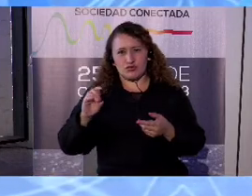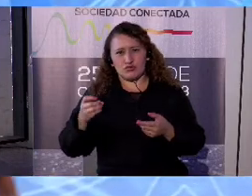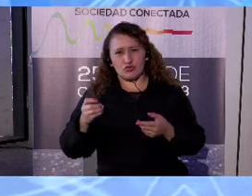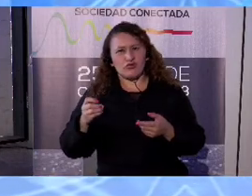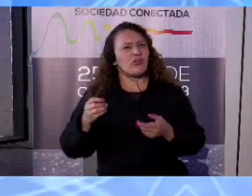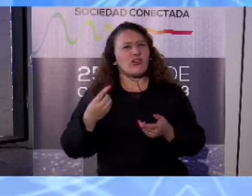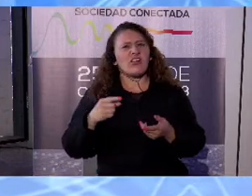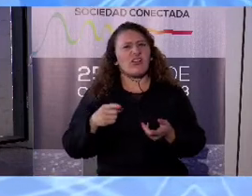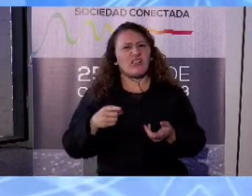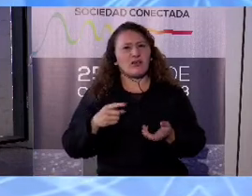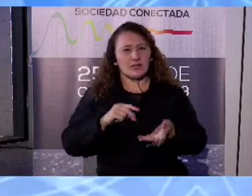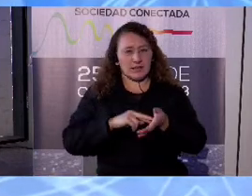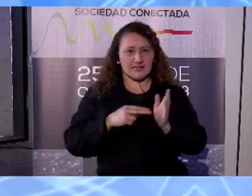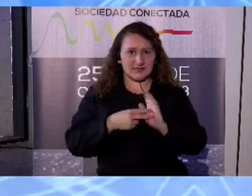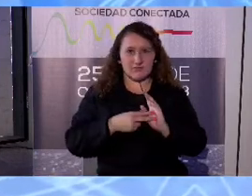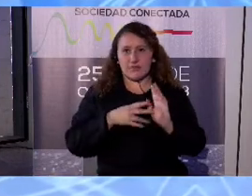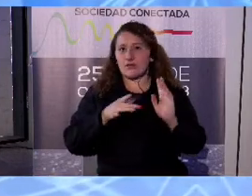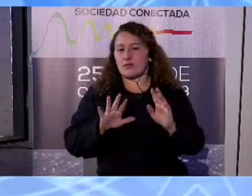obtiene